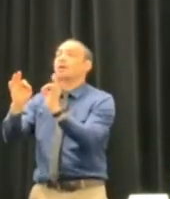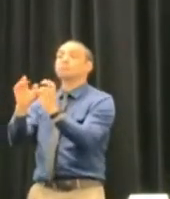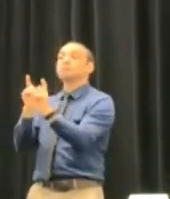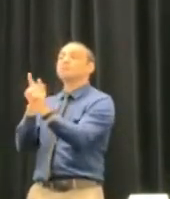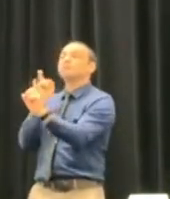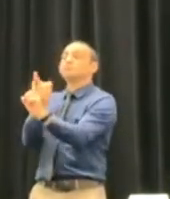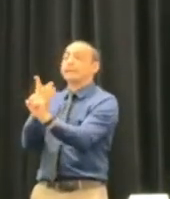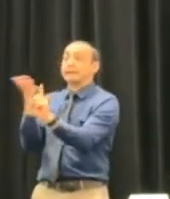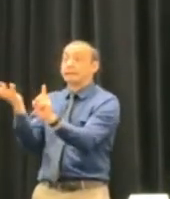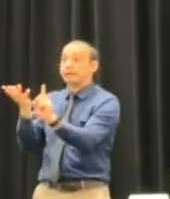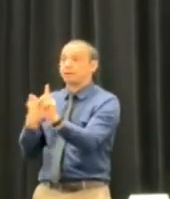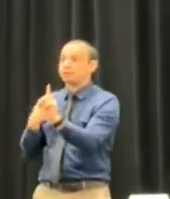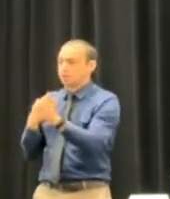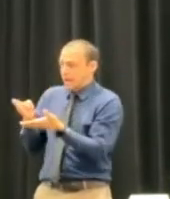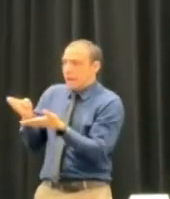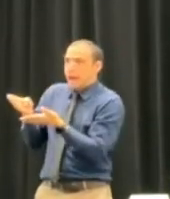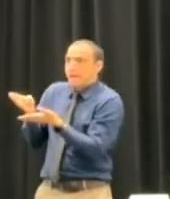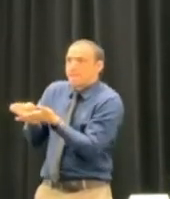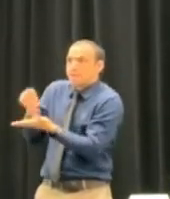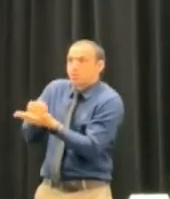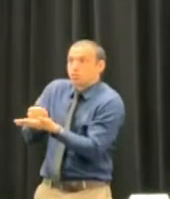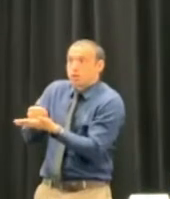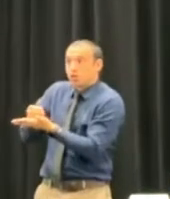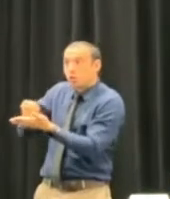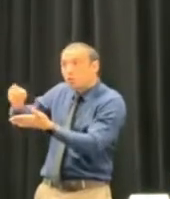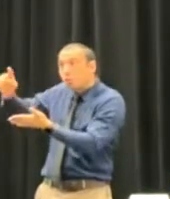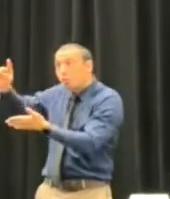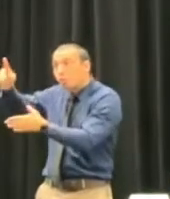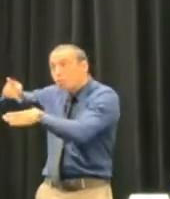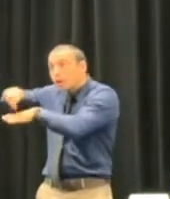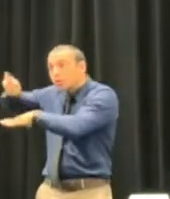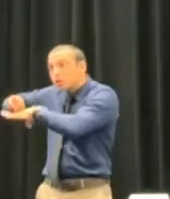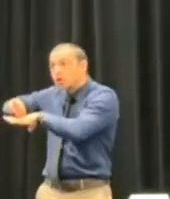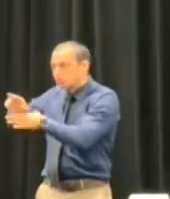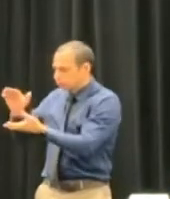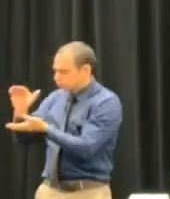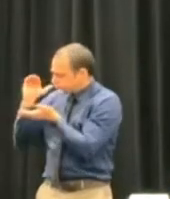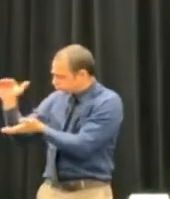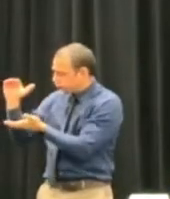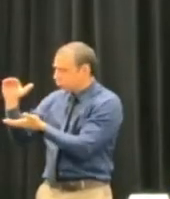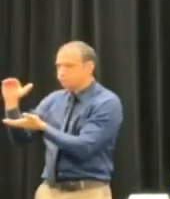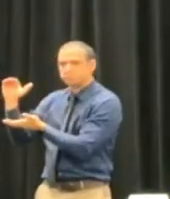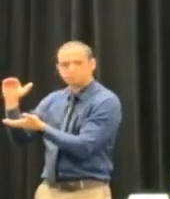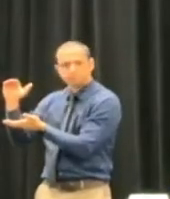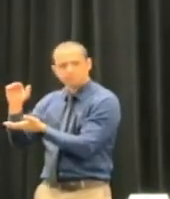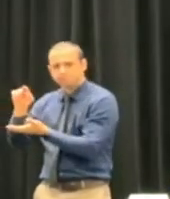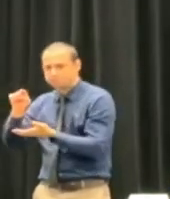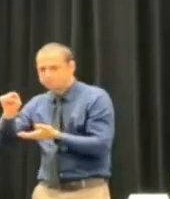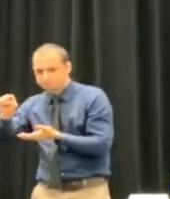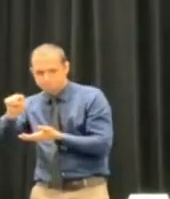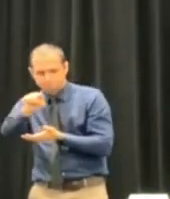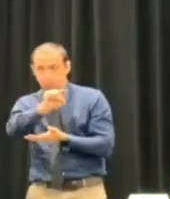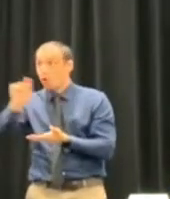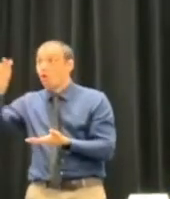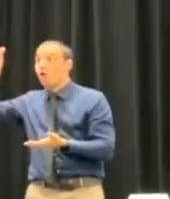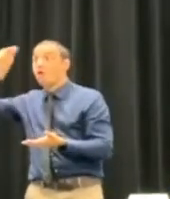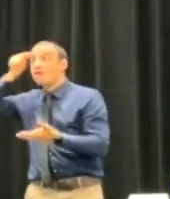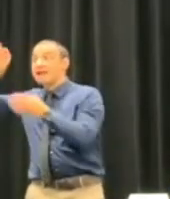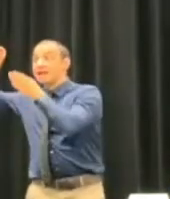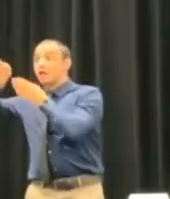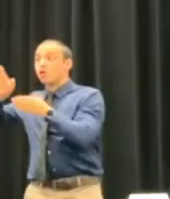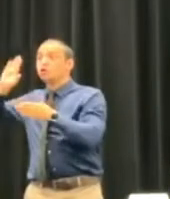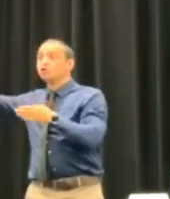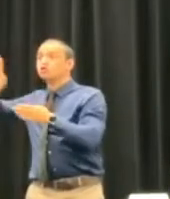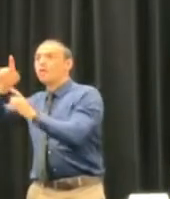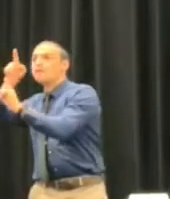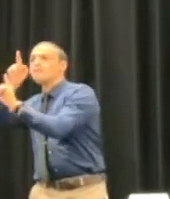que el presupuesto del gobierno de puerto rico sea un reflejo de las prioridades de política pública del gobierno y